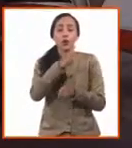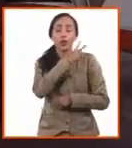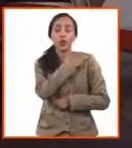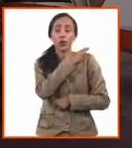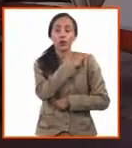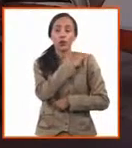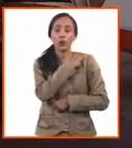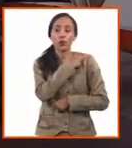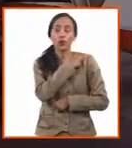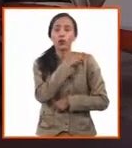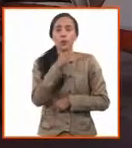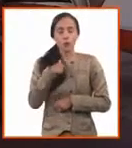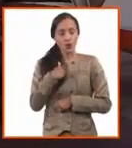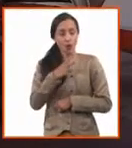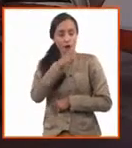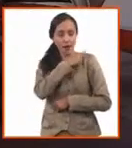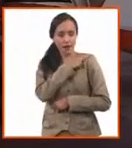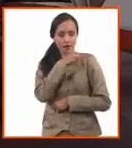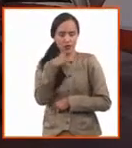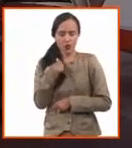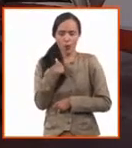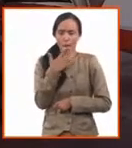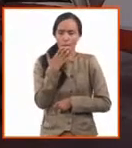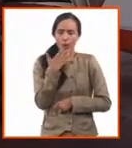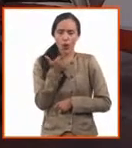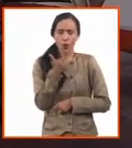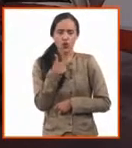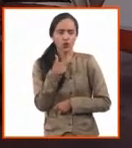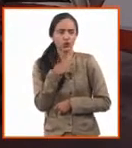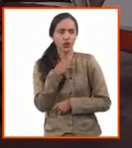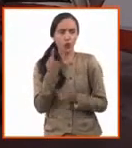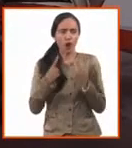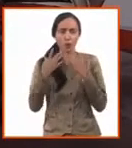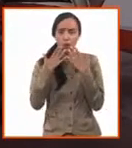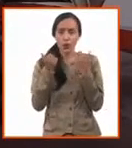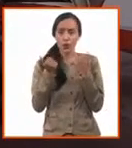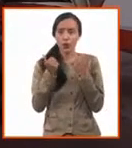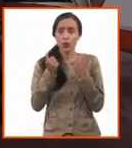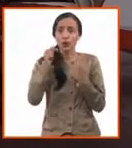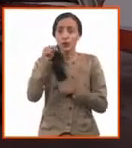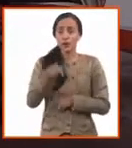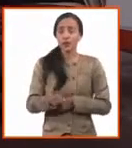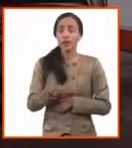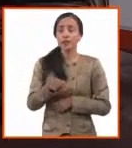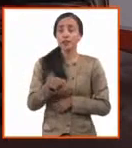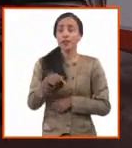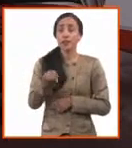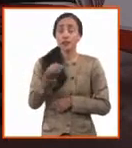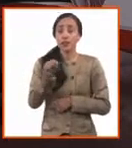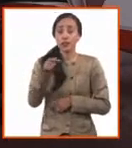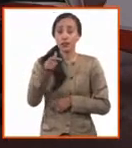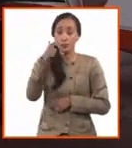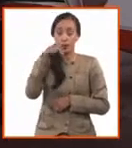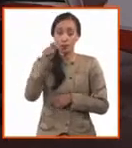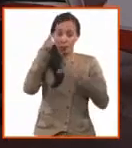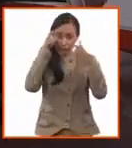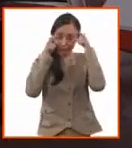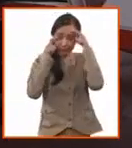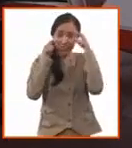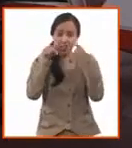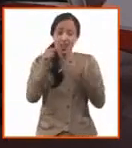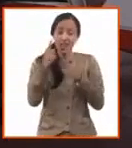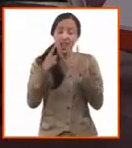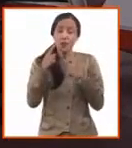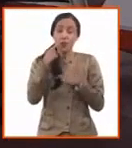obtención de privilegios esto en esto elche era muy duro en ejemplo el trabajo voluntario él estaba ahí como imprime